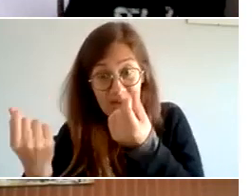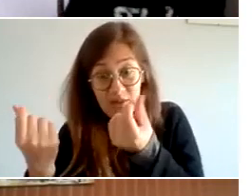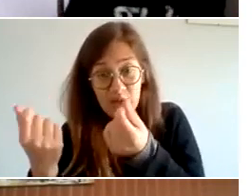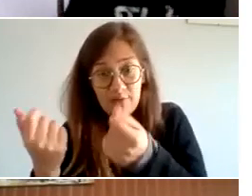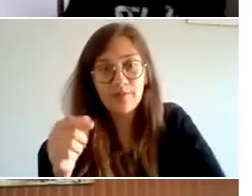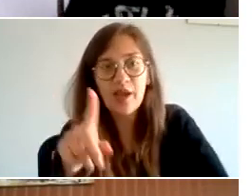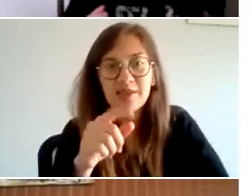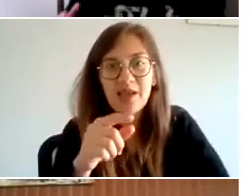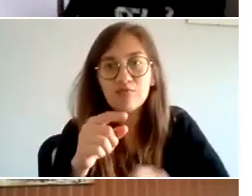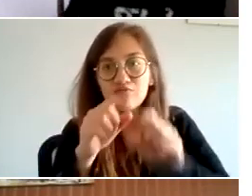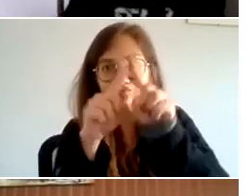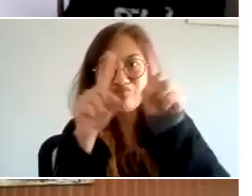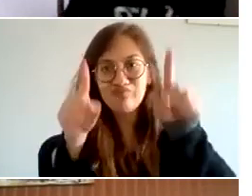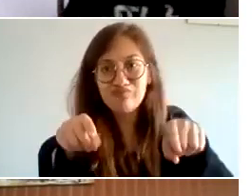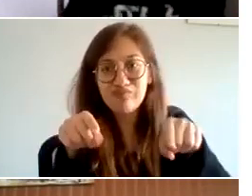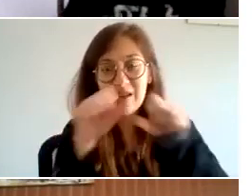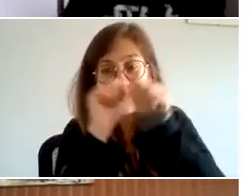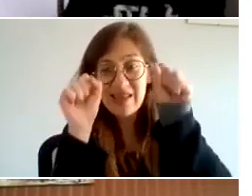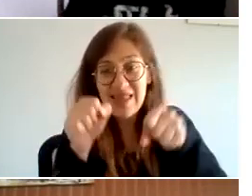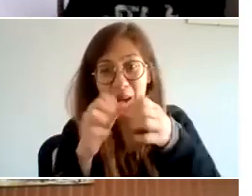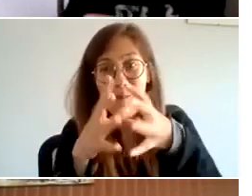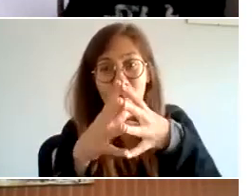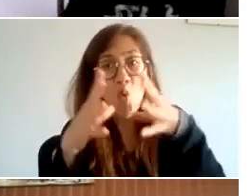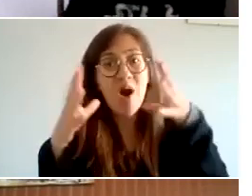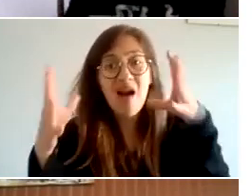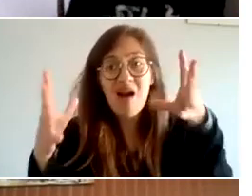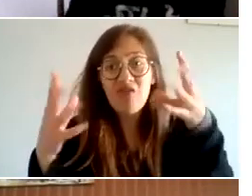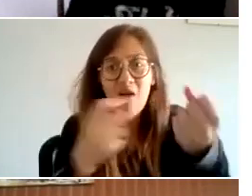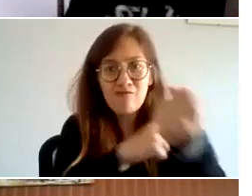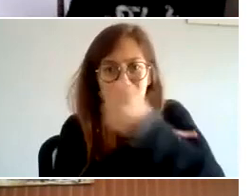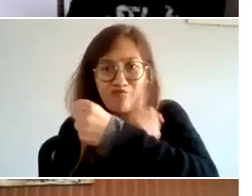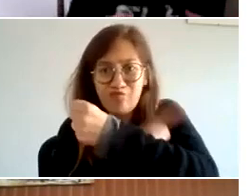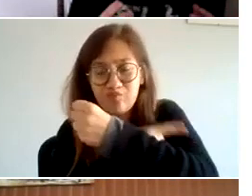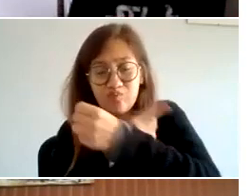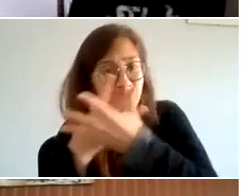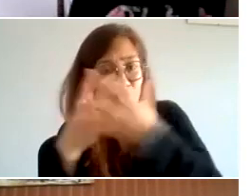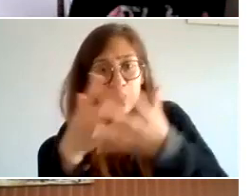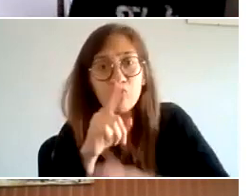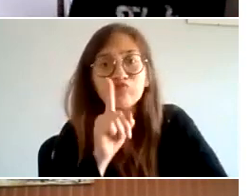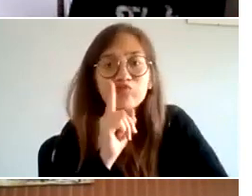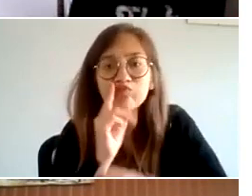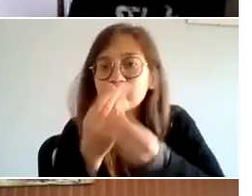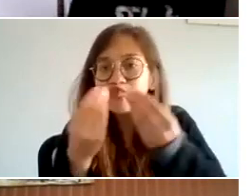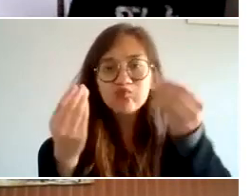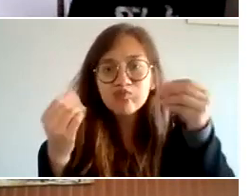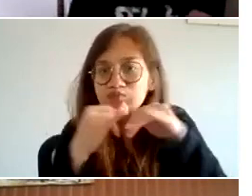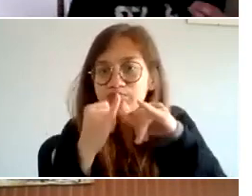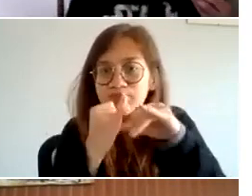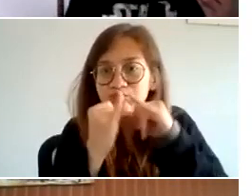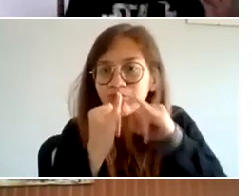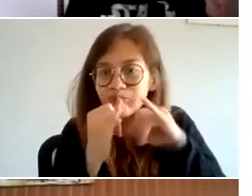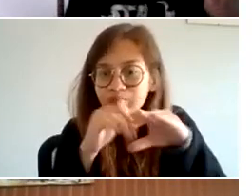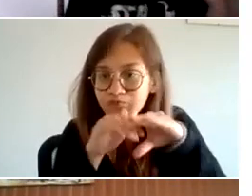poderosos, que son muy grandes, que lo que hacen es buscar constantemente documentos en Internet, que puede